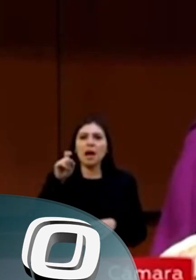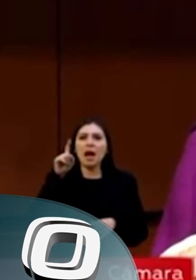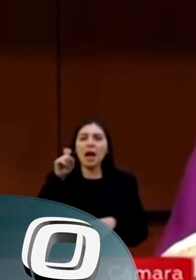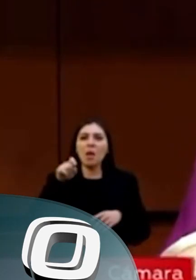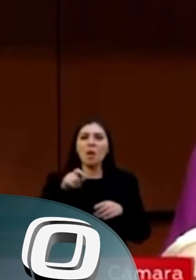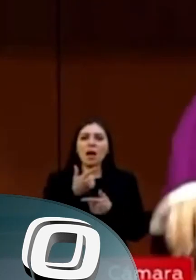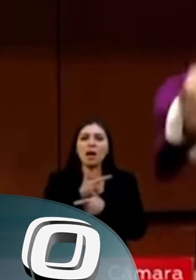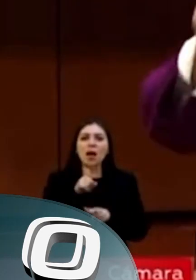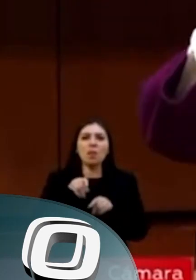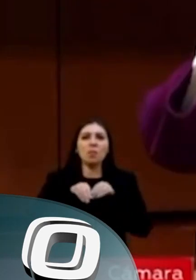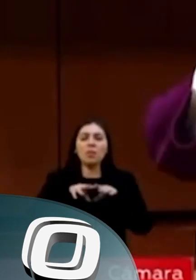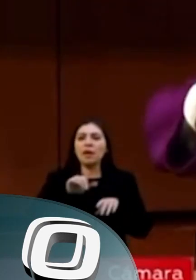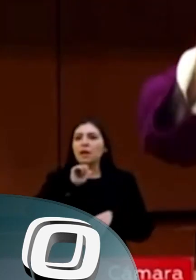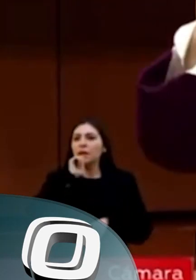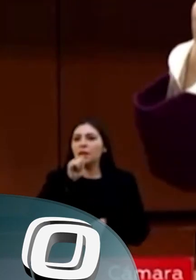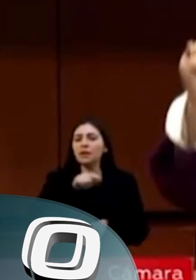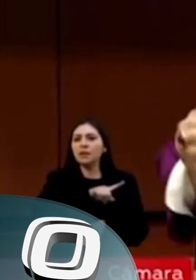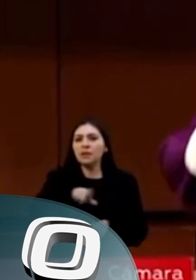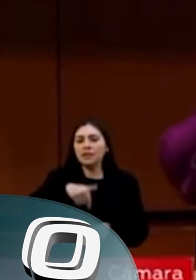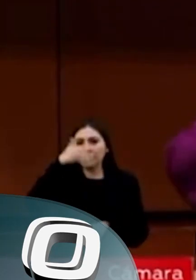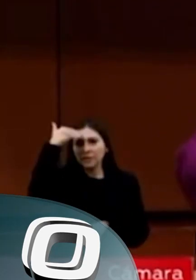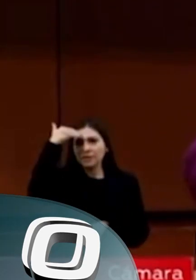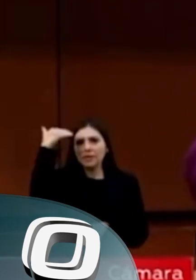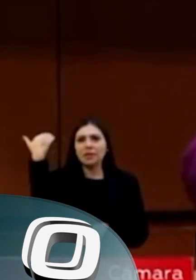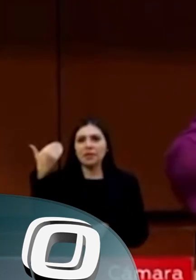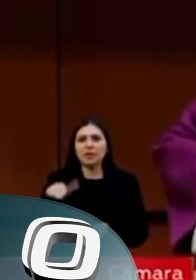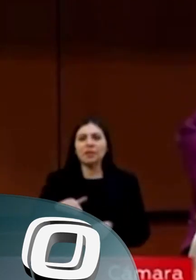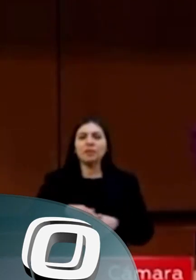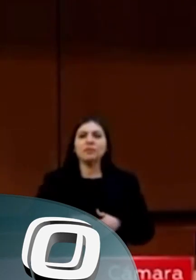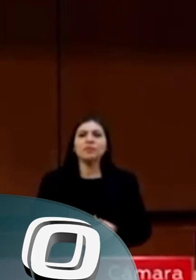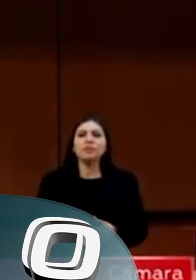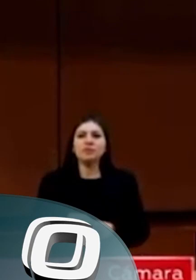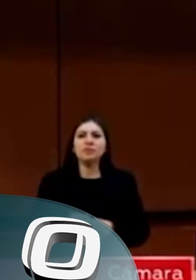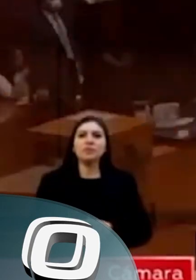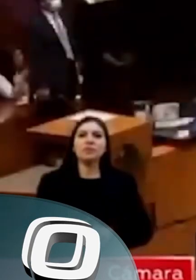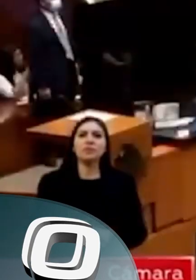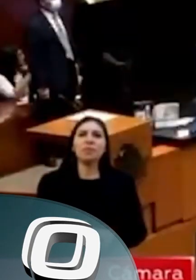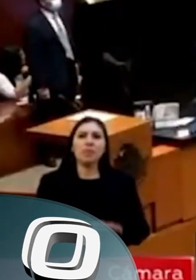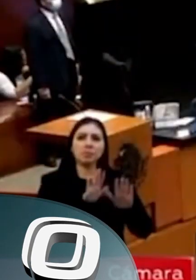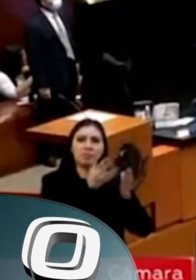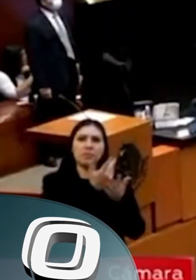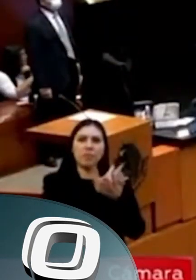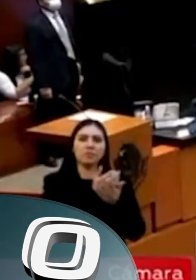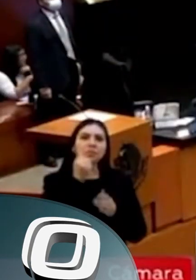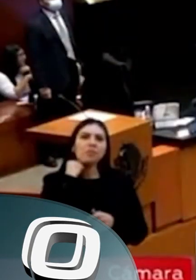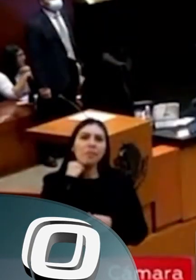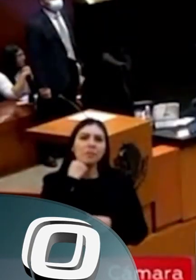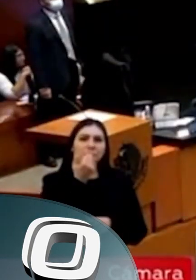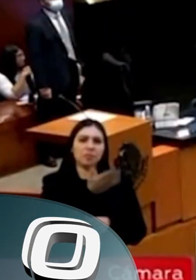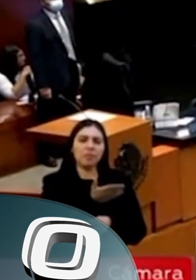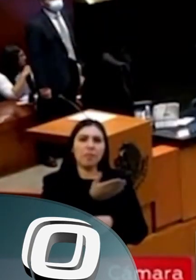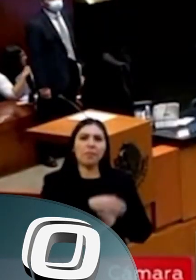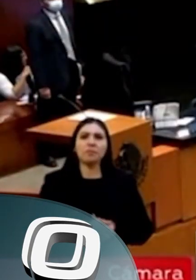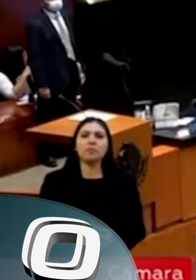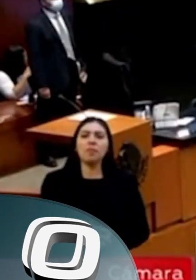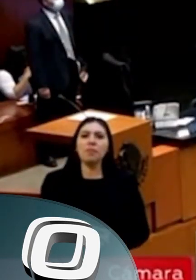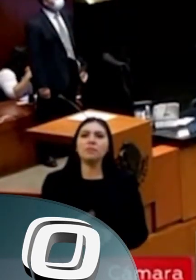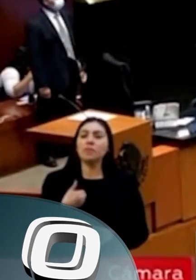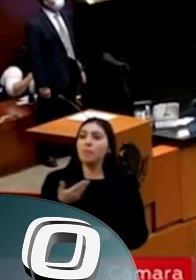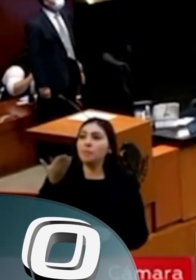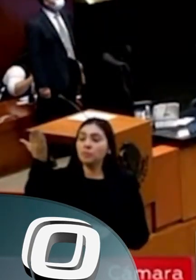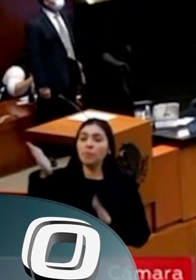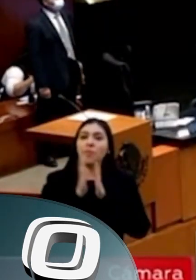agua. Permítame, senadora Fernández. Sabiendo que los Permítame un índices... segundito, senadora Mónica. Les pido, por favor, que nos